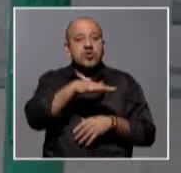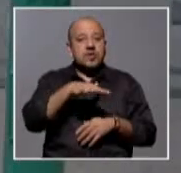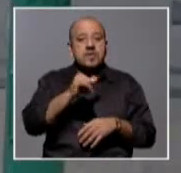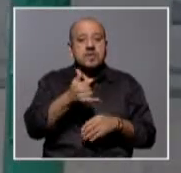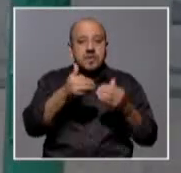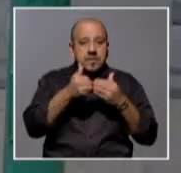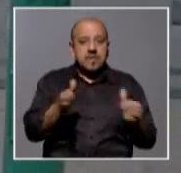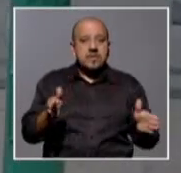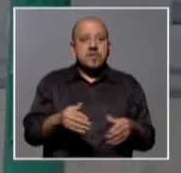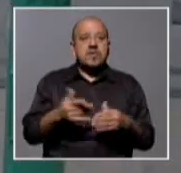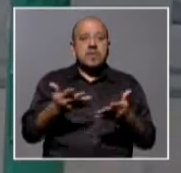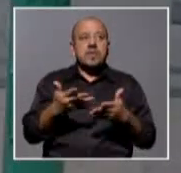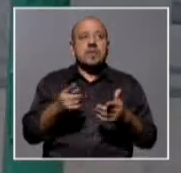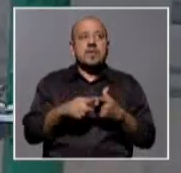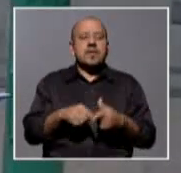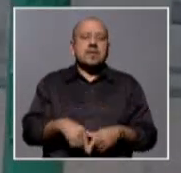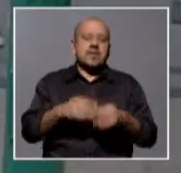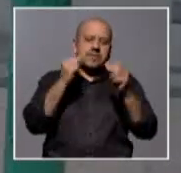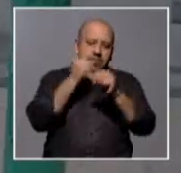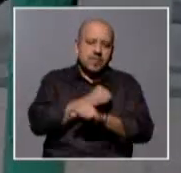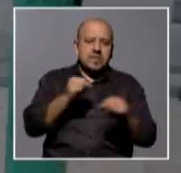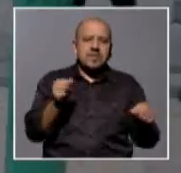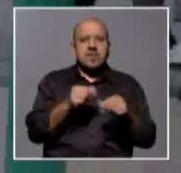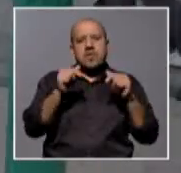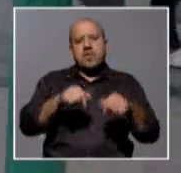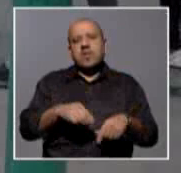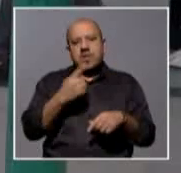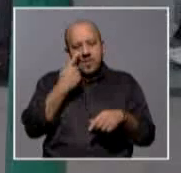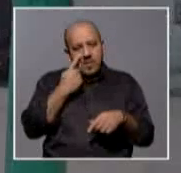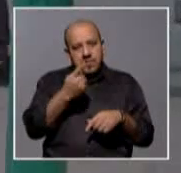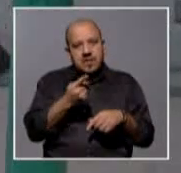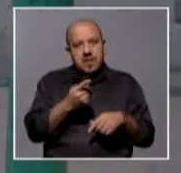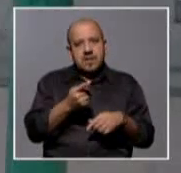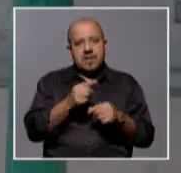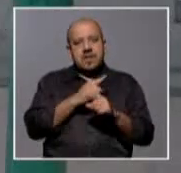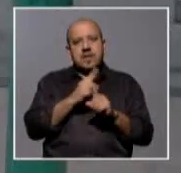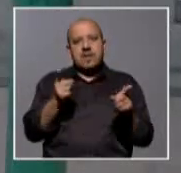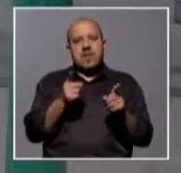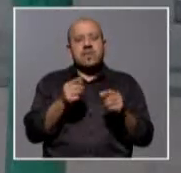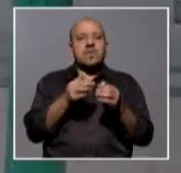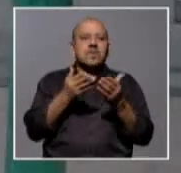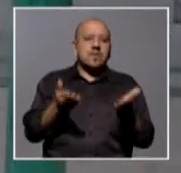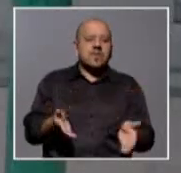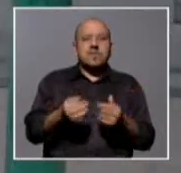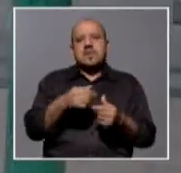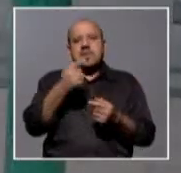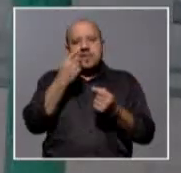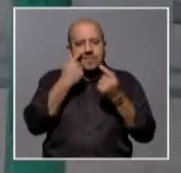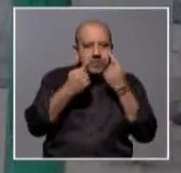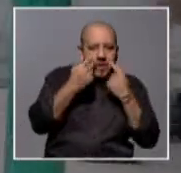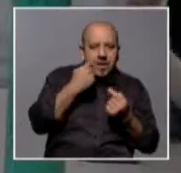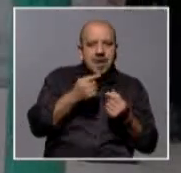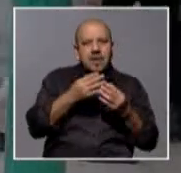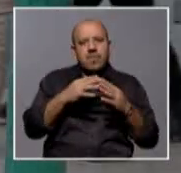que hablar en estas últimas horas. Era imposible meterse hoy en las redes y no terminar lagrimeando por la cantidad impresionante